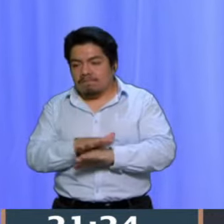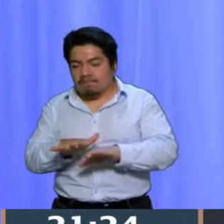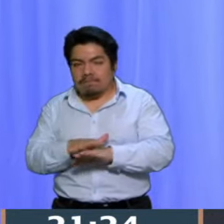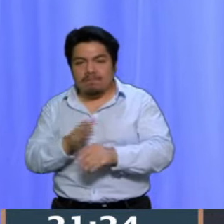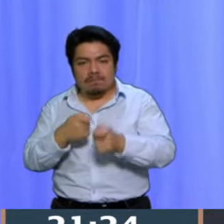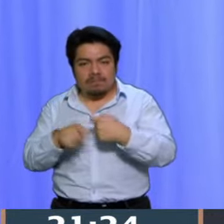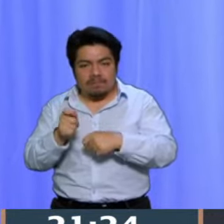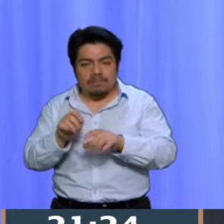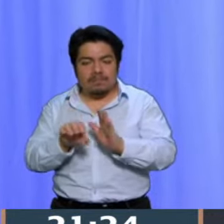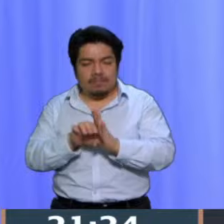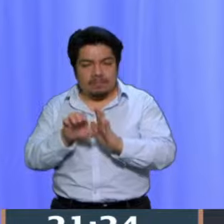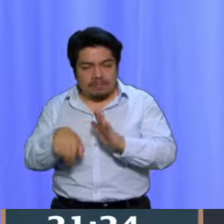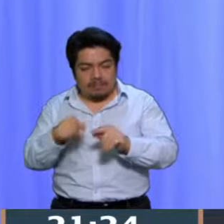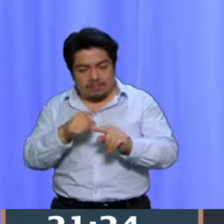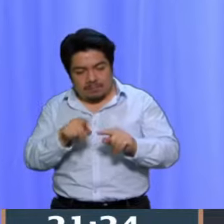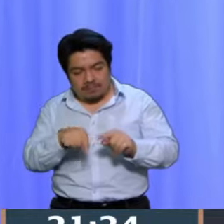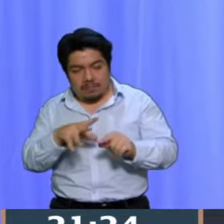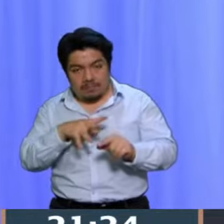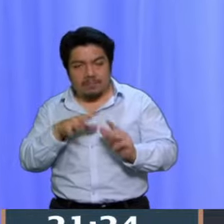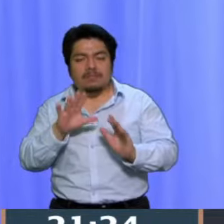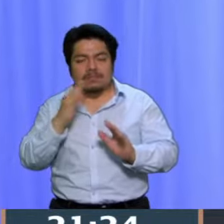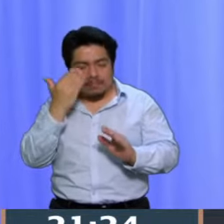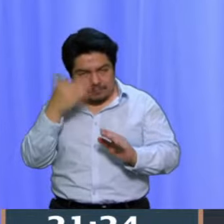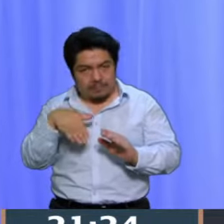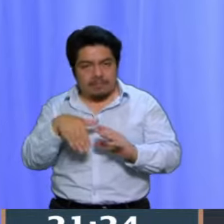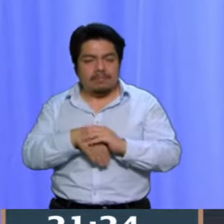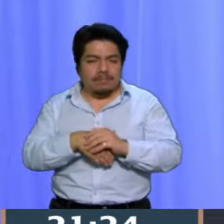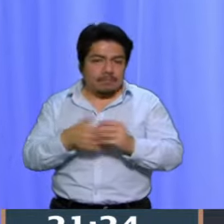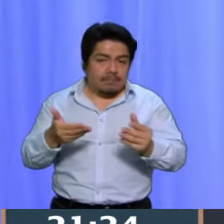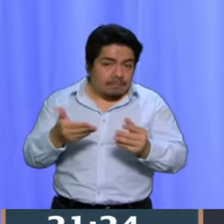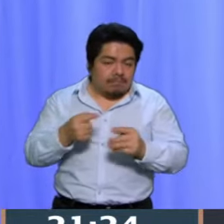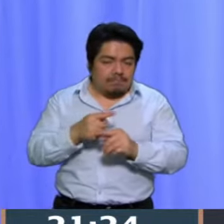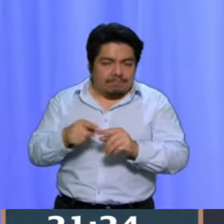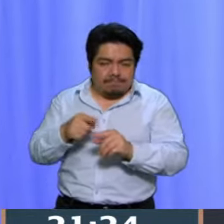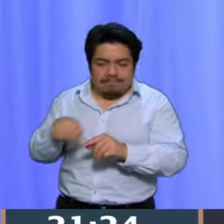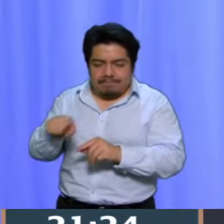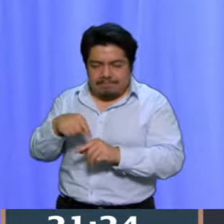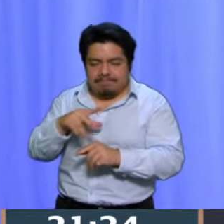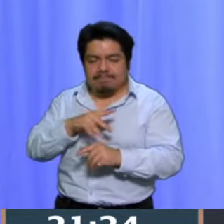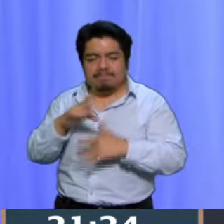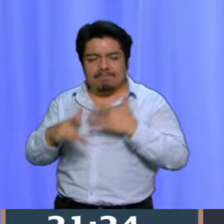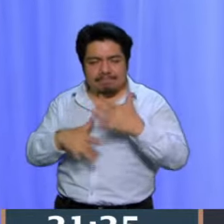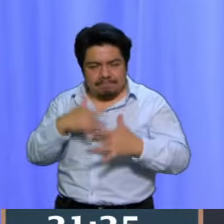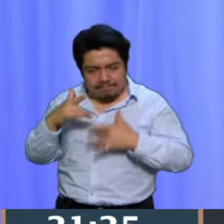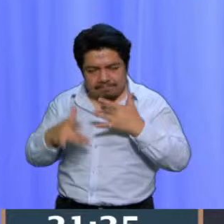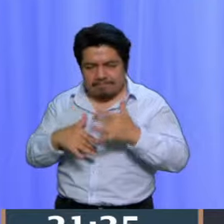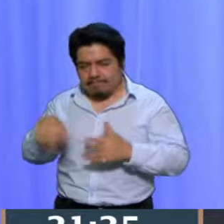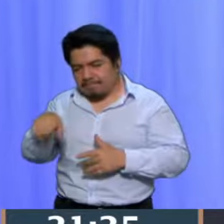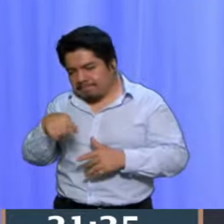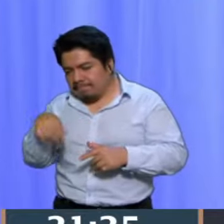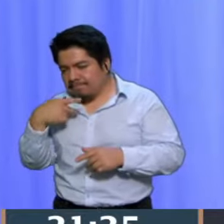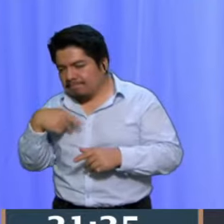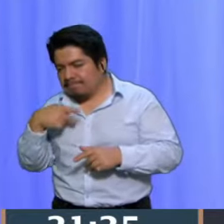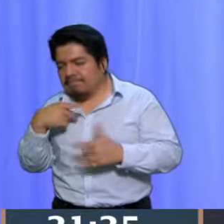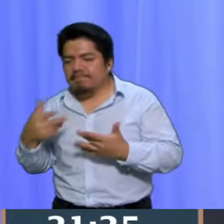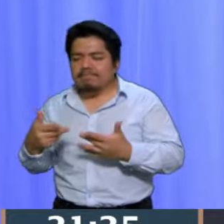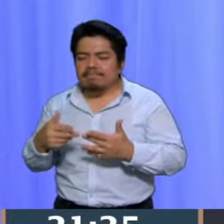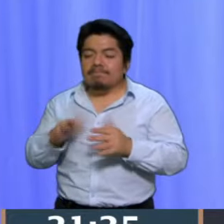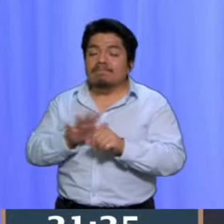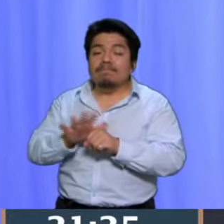términos de la estructura que hemos tenido. Obviamente, lo que contribuye y lo que acrecienta y lo que enriquece a las sociedades es la